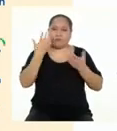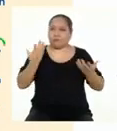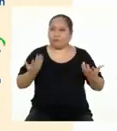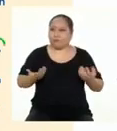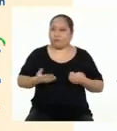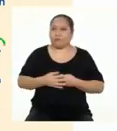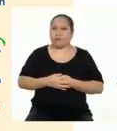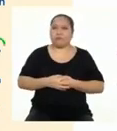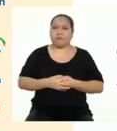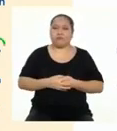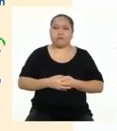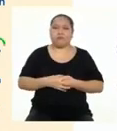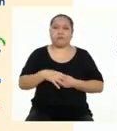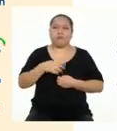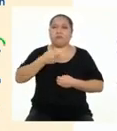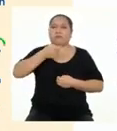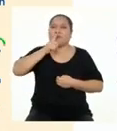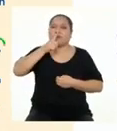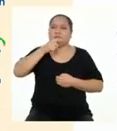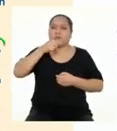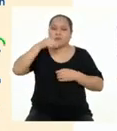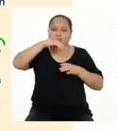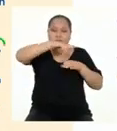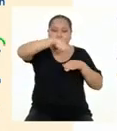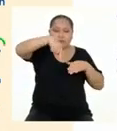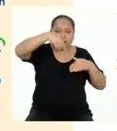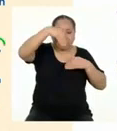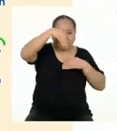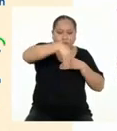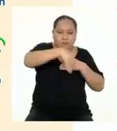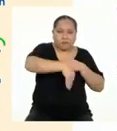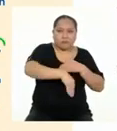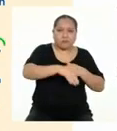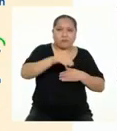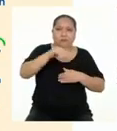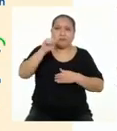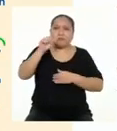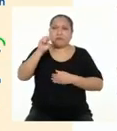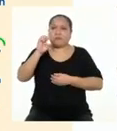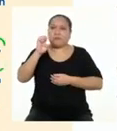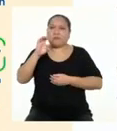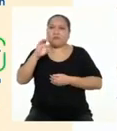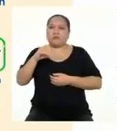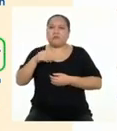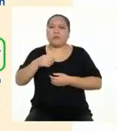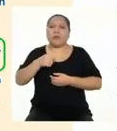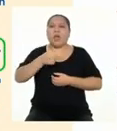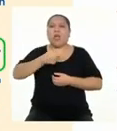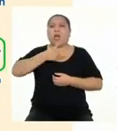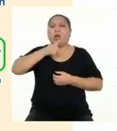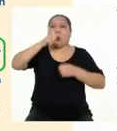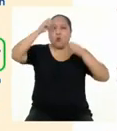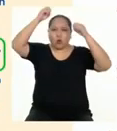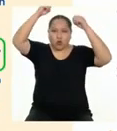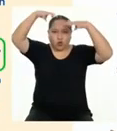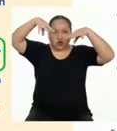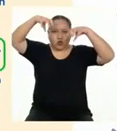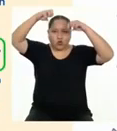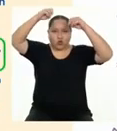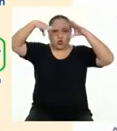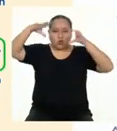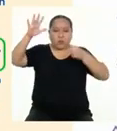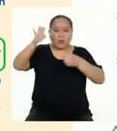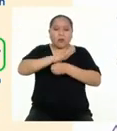pública. Consumen agua de pozos, acequias, agua de lluvia que llenan en baldes.